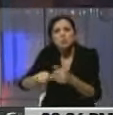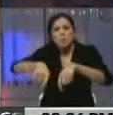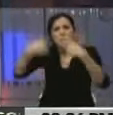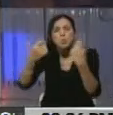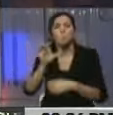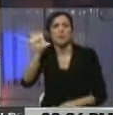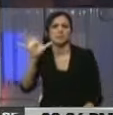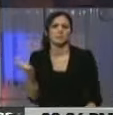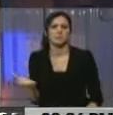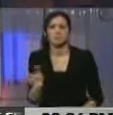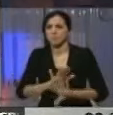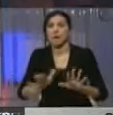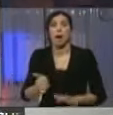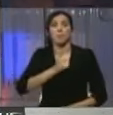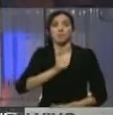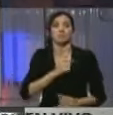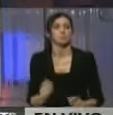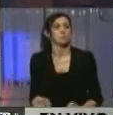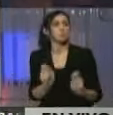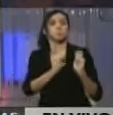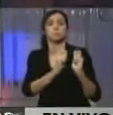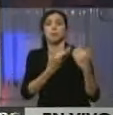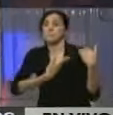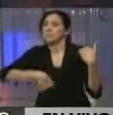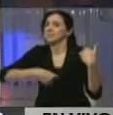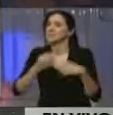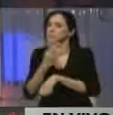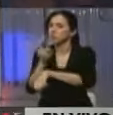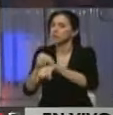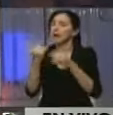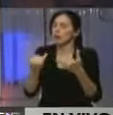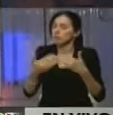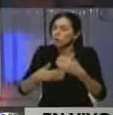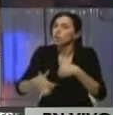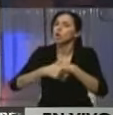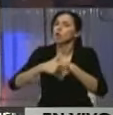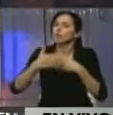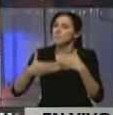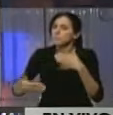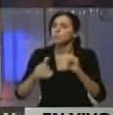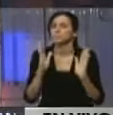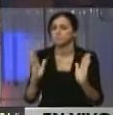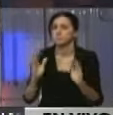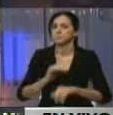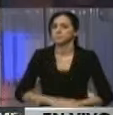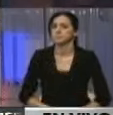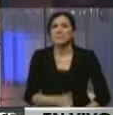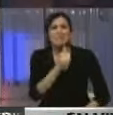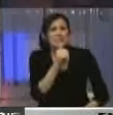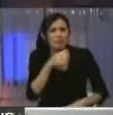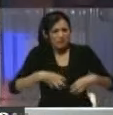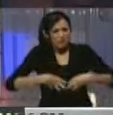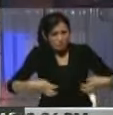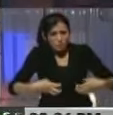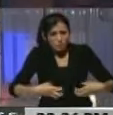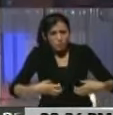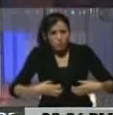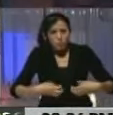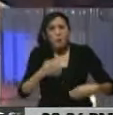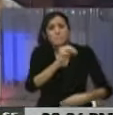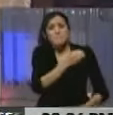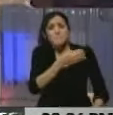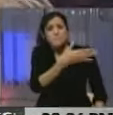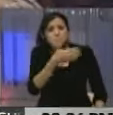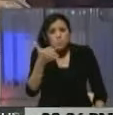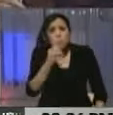poder que por ahora aún tiene en la Asamblea Nacional. ¿Quién lo va a hacer? ¿La oligarquía? ¿La llamada MUD?